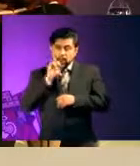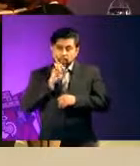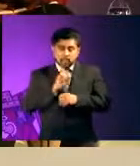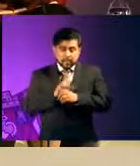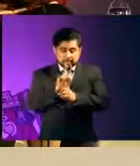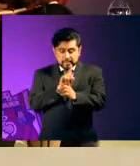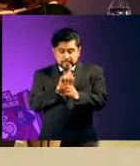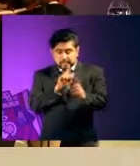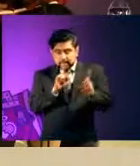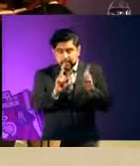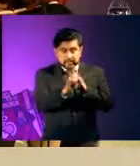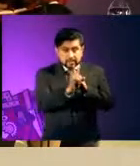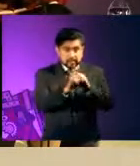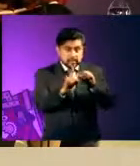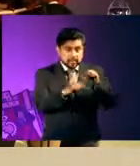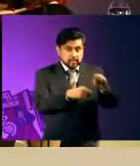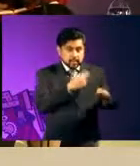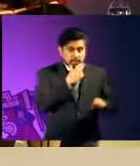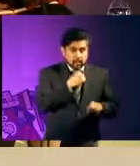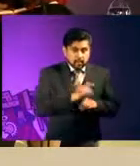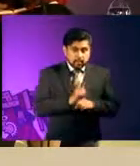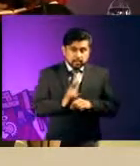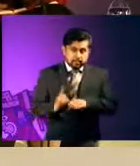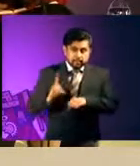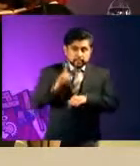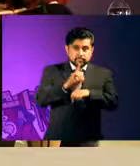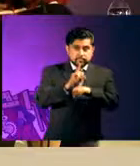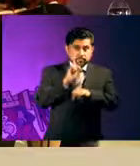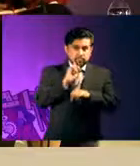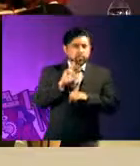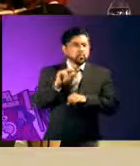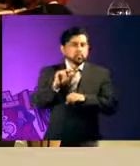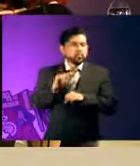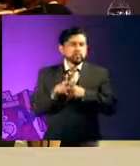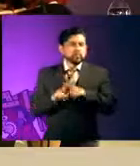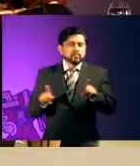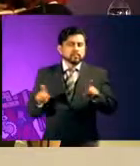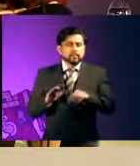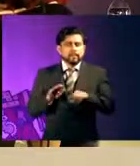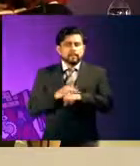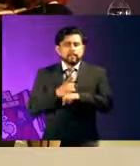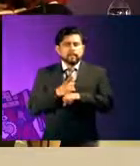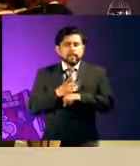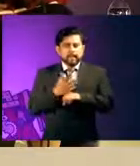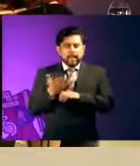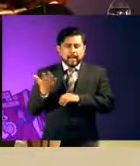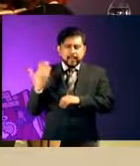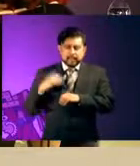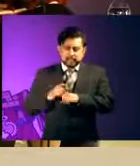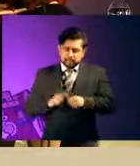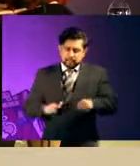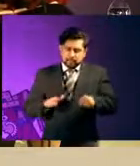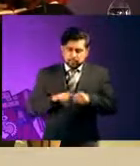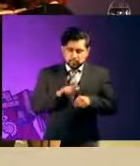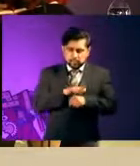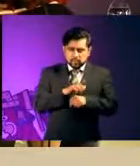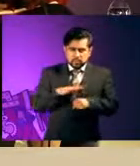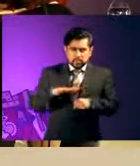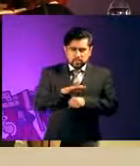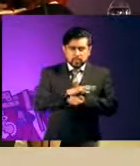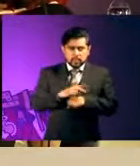los demás géneros porque en esa sociedad del patriarcado como se le llama ahora